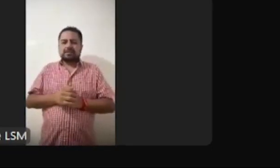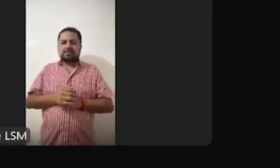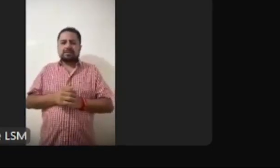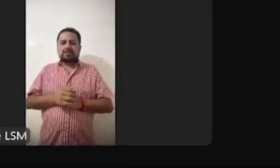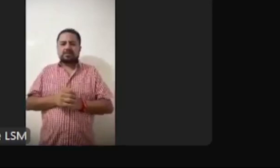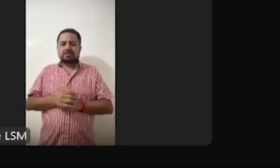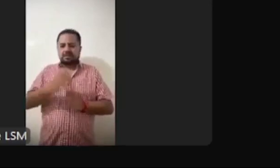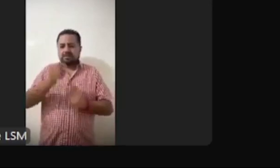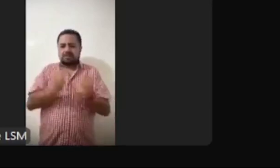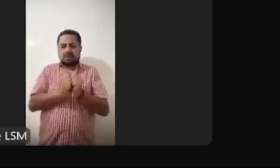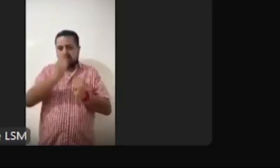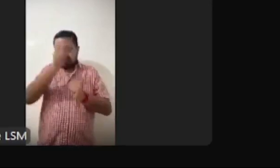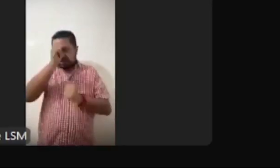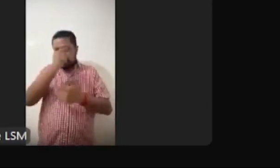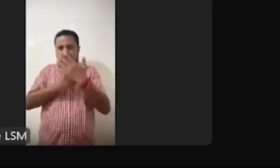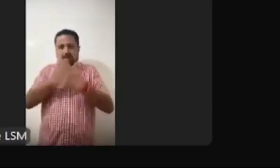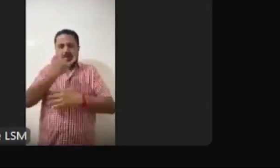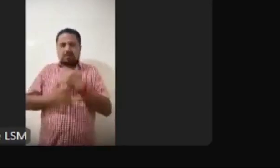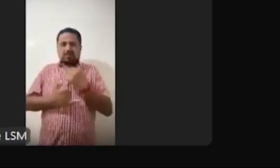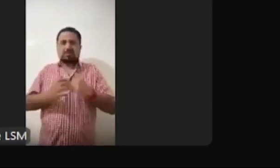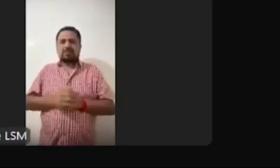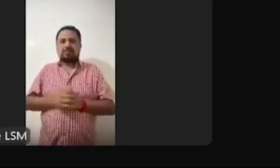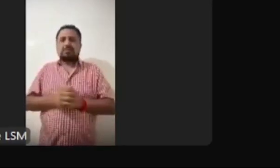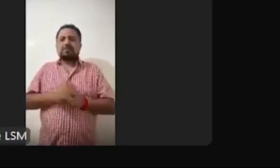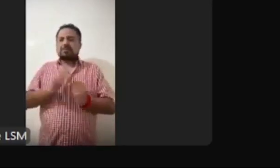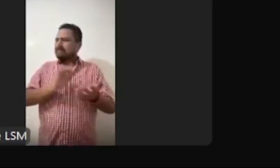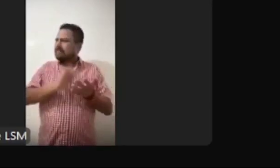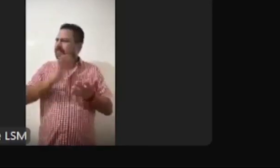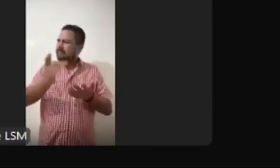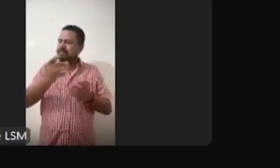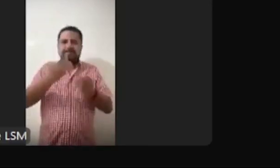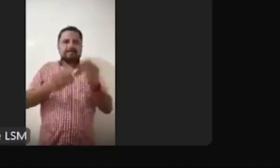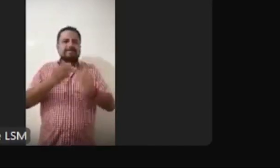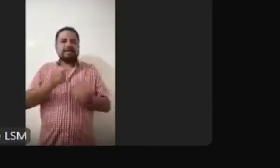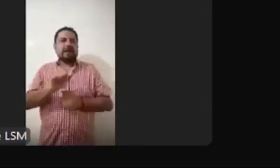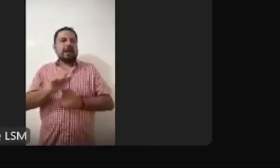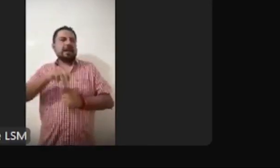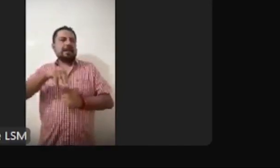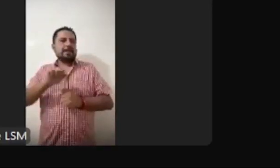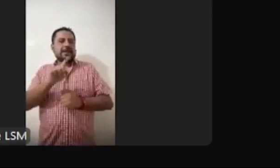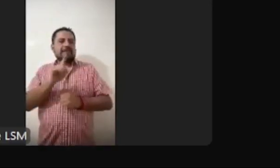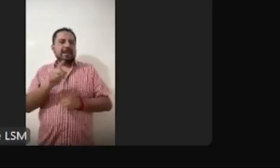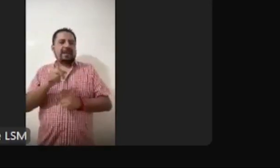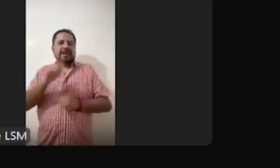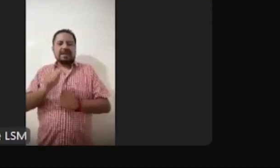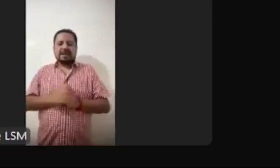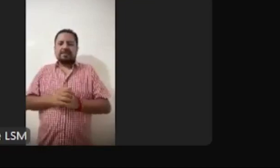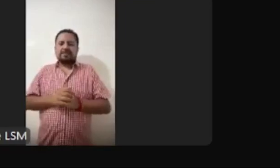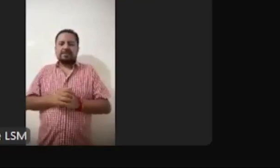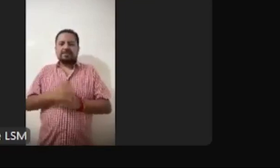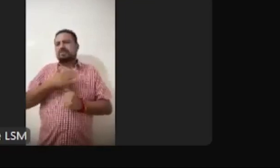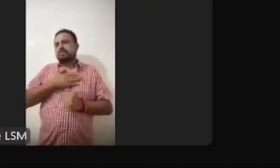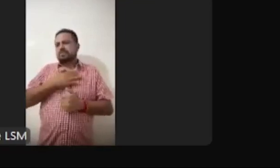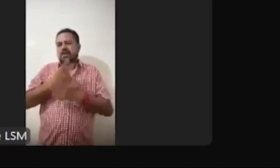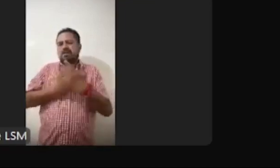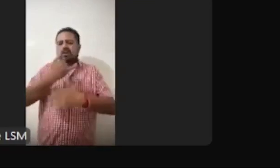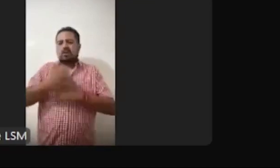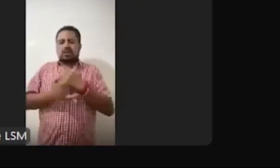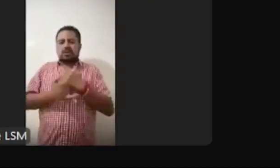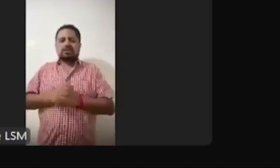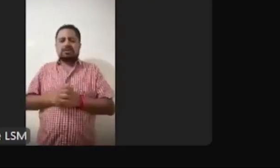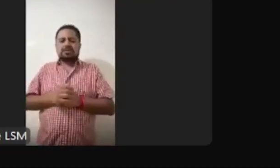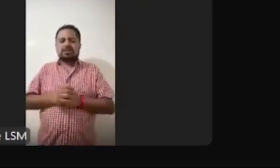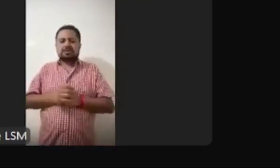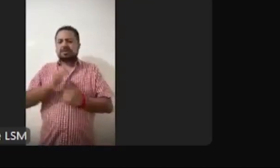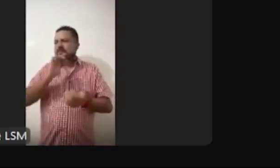Con el proyecto. Gracias, magistrado. Magistrada ponente, Almadelia Eugenio Alcaraz. Es mi proyecto.